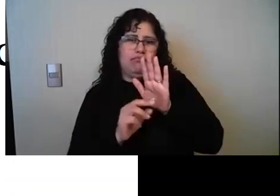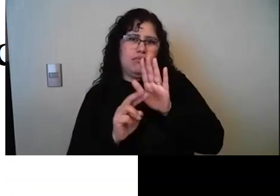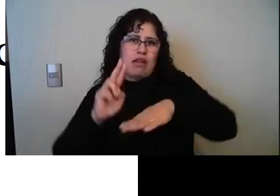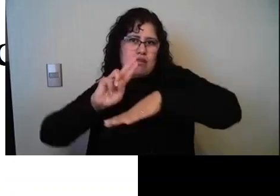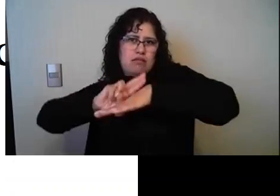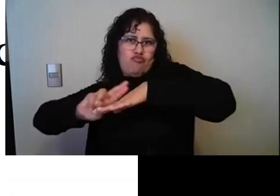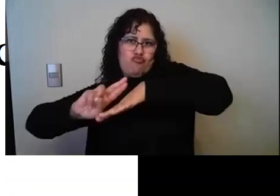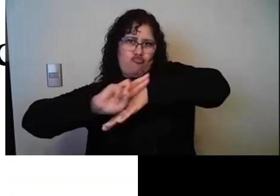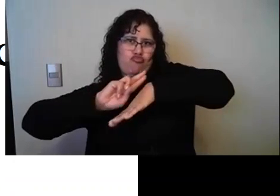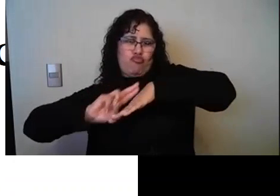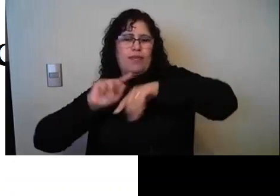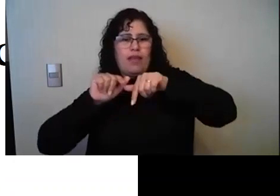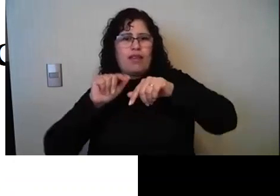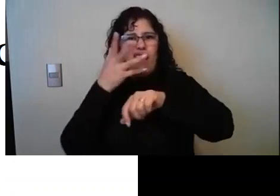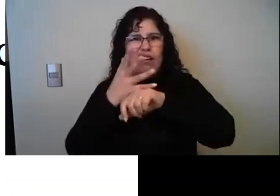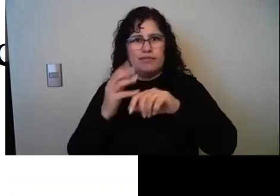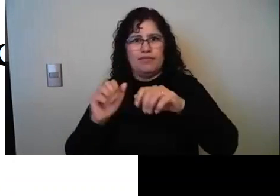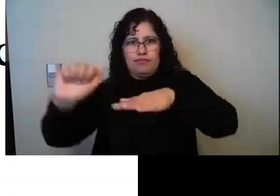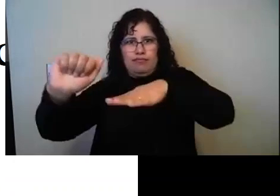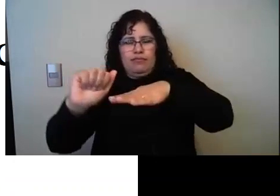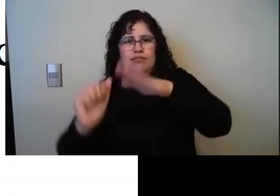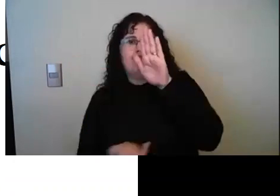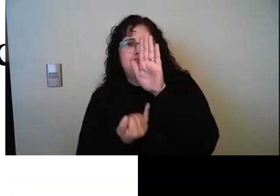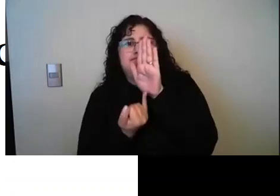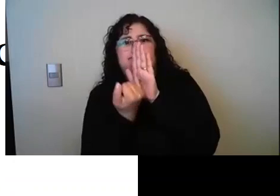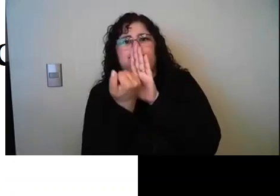Una vía ascendente a través de la médula espinal,